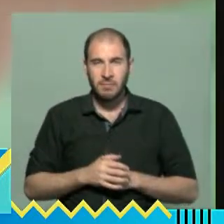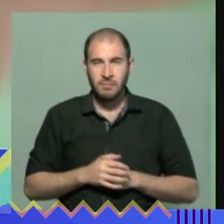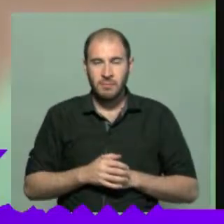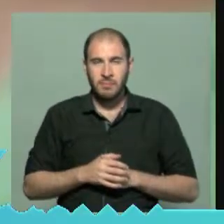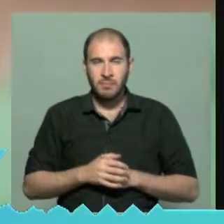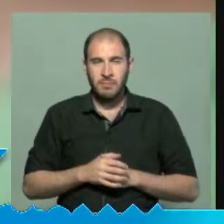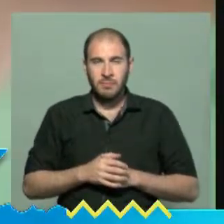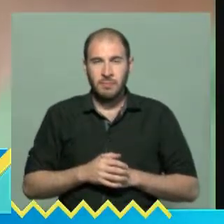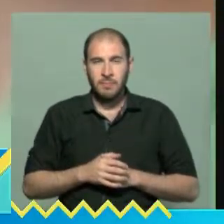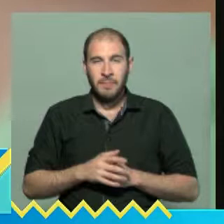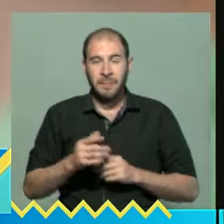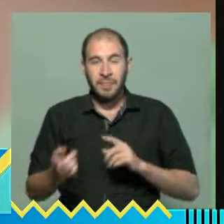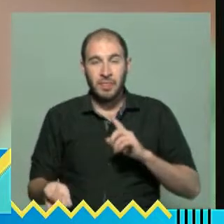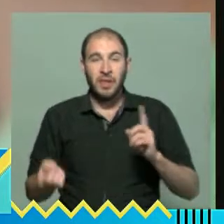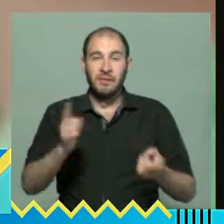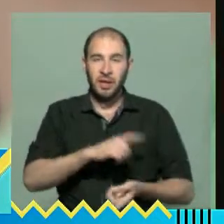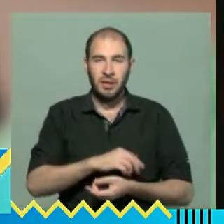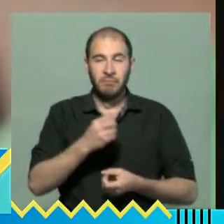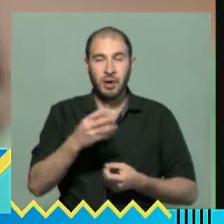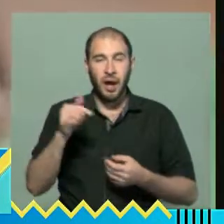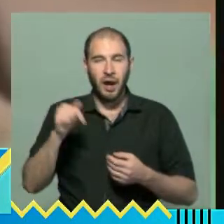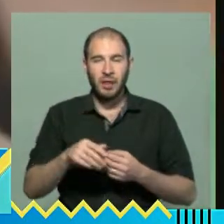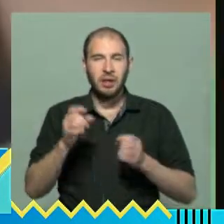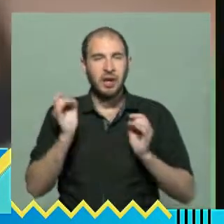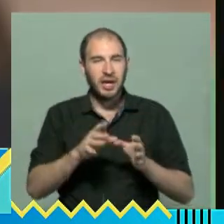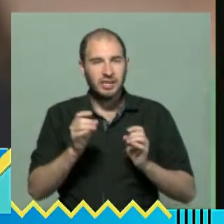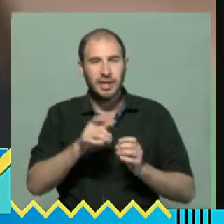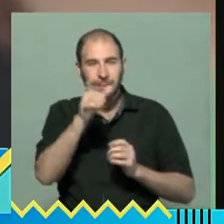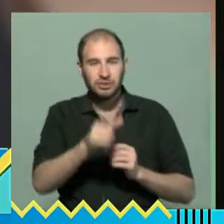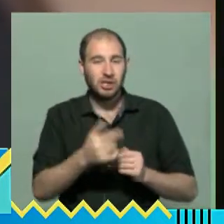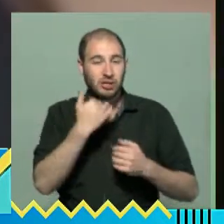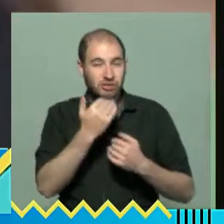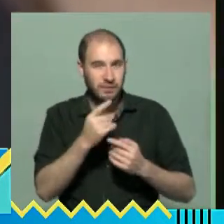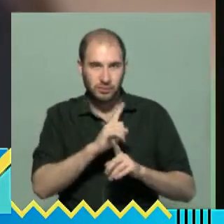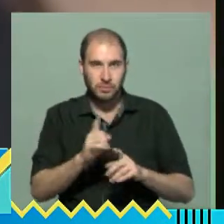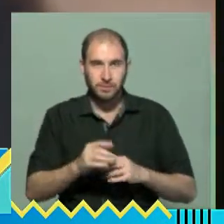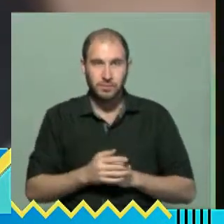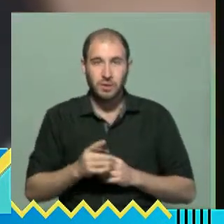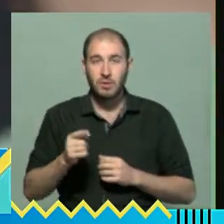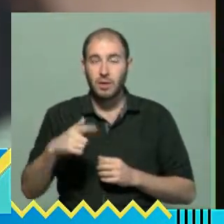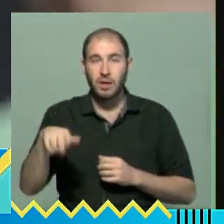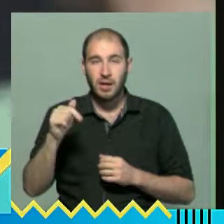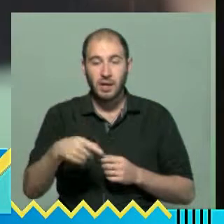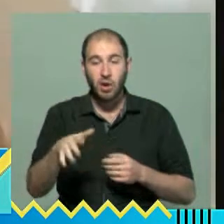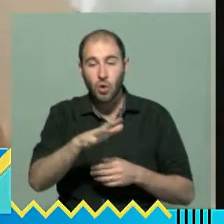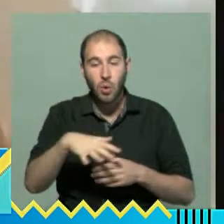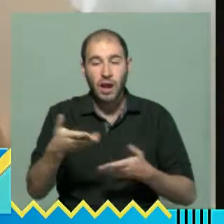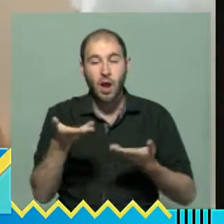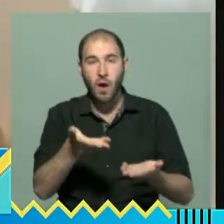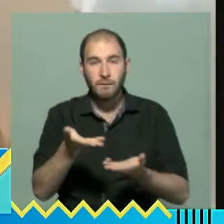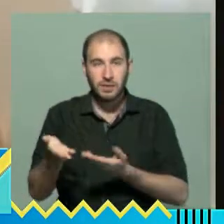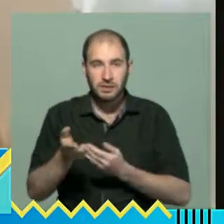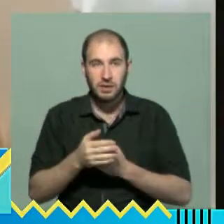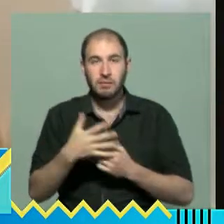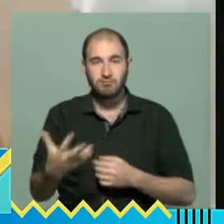realidad, pongo contrapartida, porque esto no tiene por qué ser una crítica a quien no está informado, nos encontramos un mercado de ofertas que